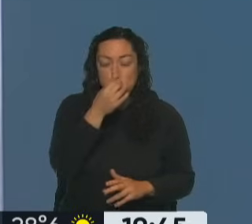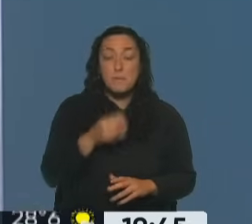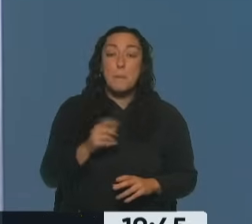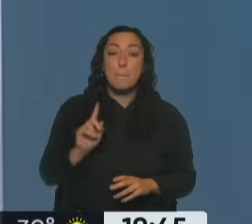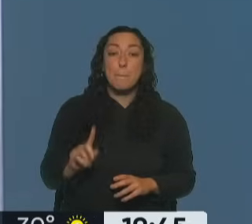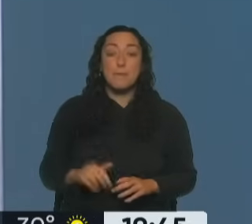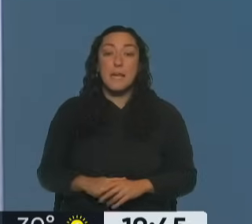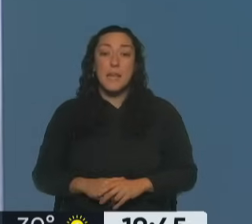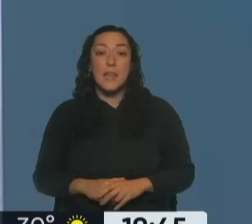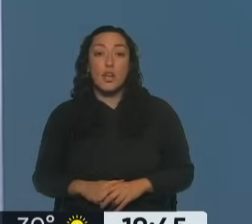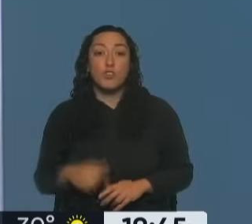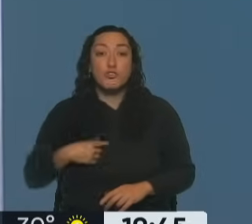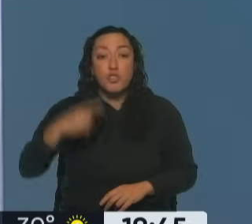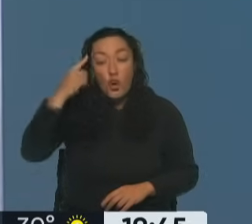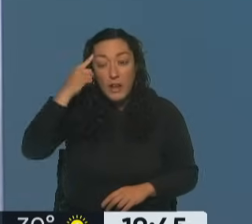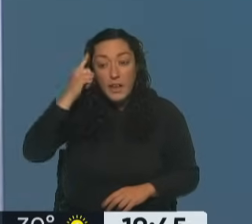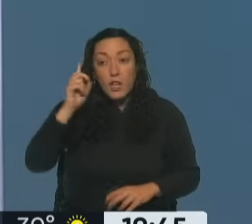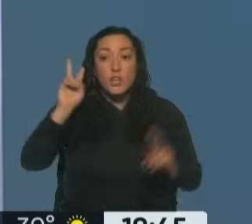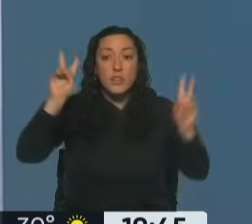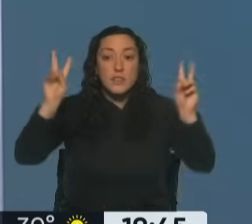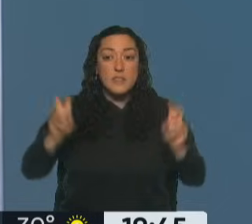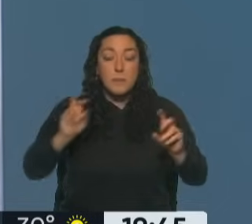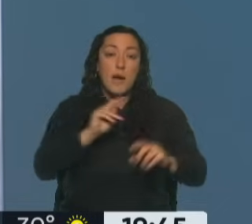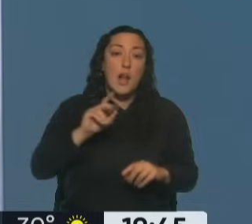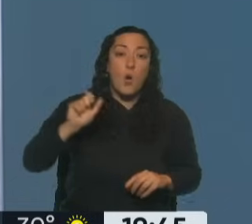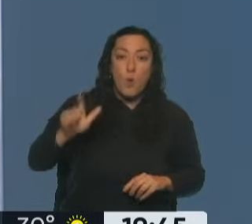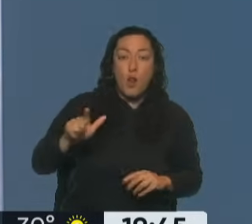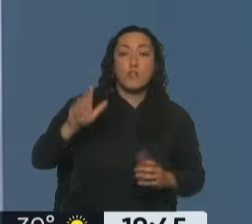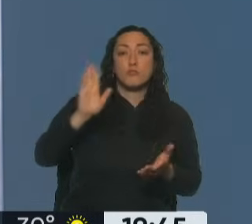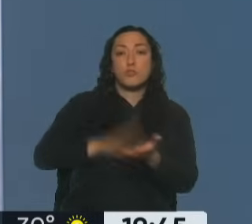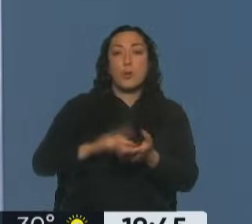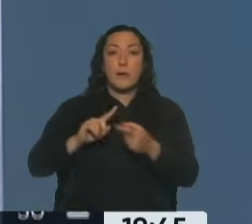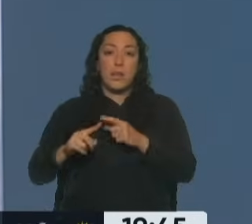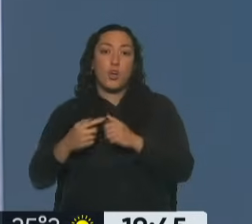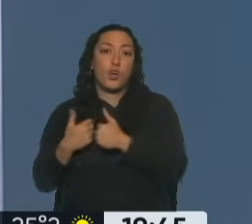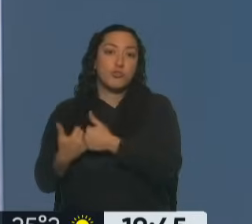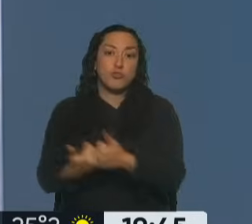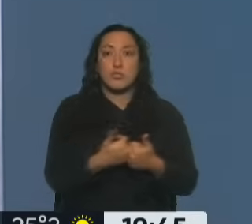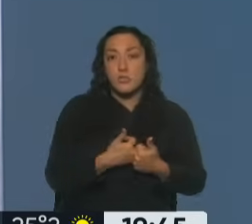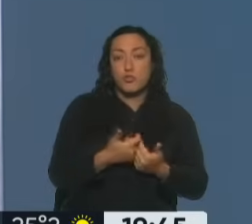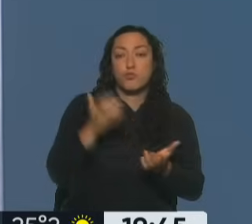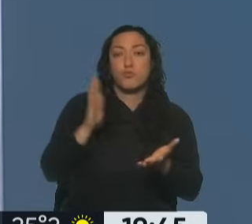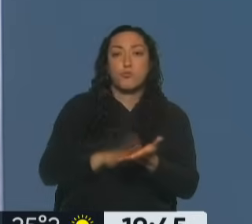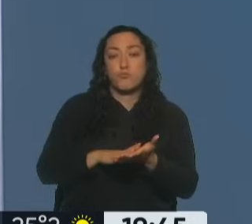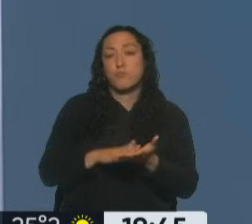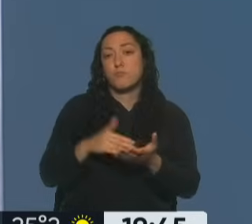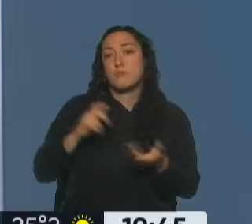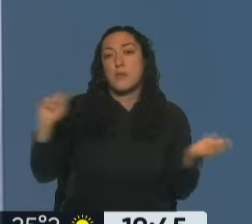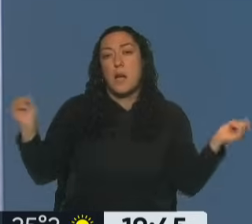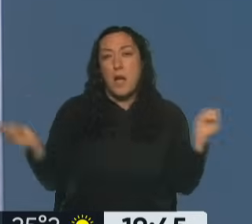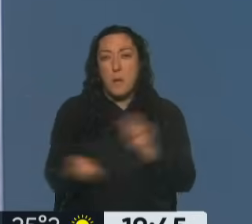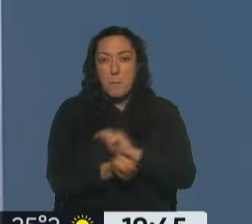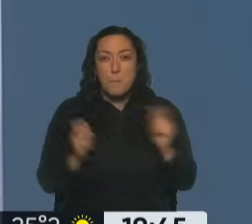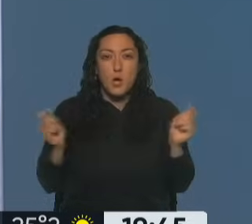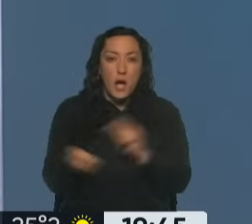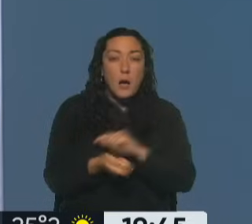Pero sí creo que, volviendo a lo que planteaba Raúl de los consensos, que me parece muy importante de cara a grandes transformaciones,